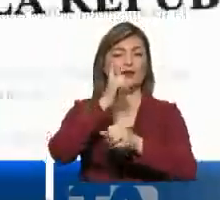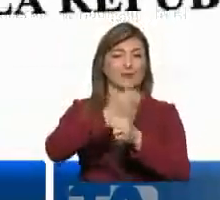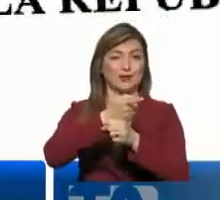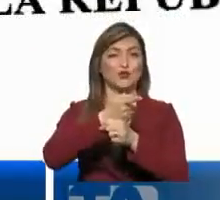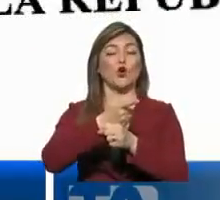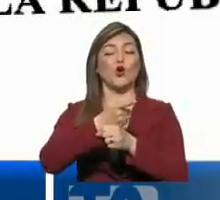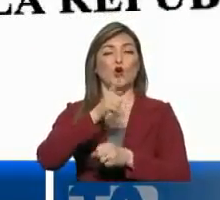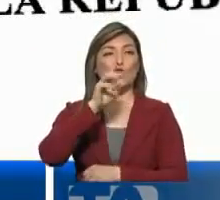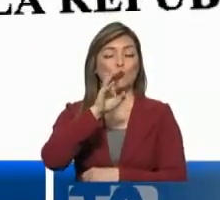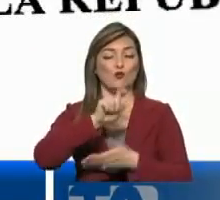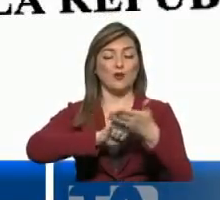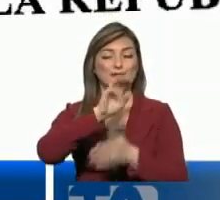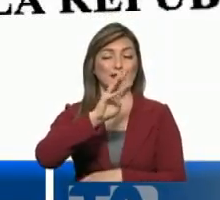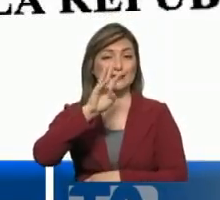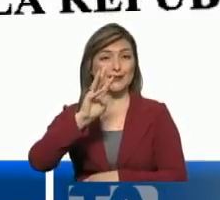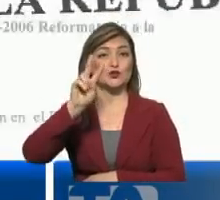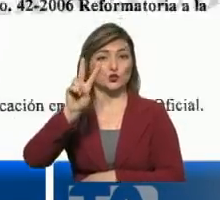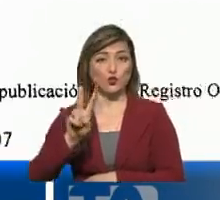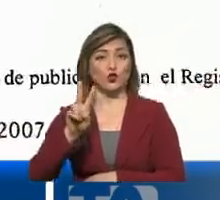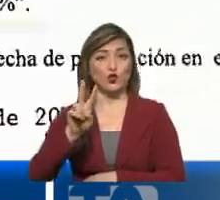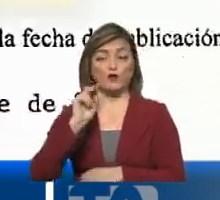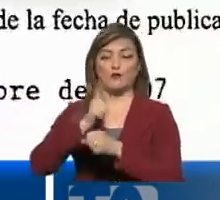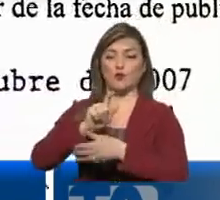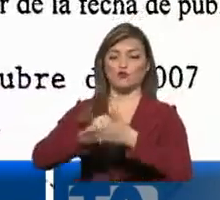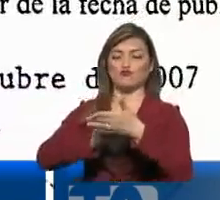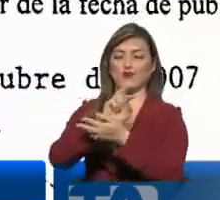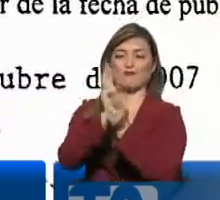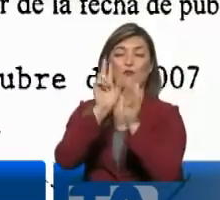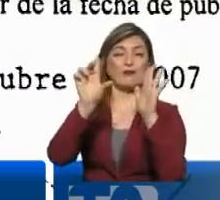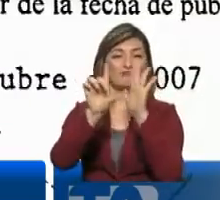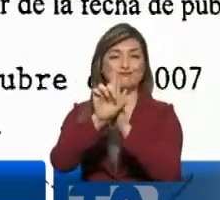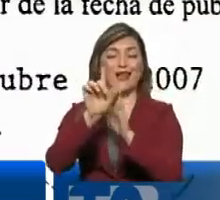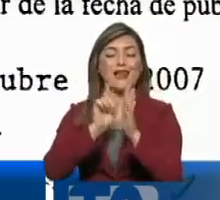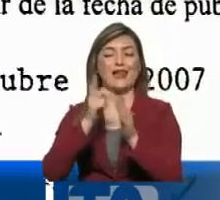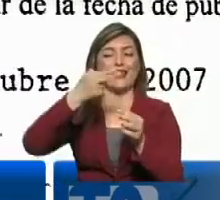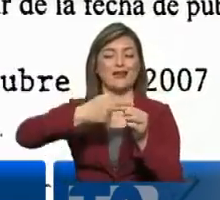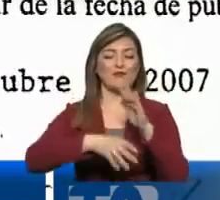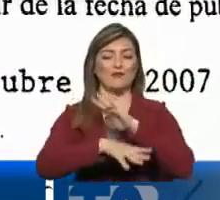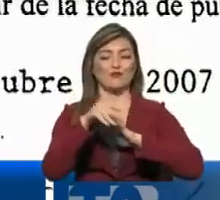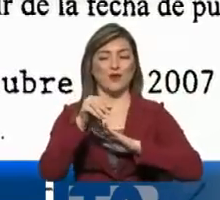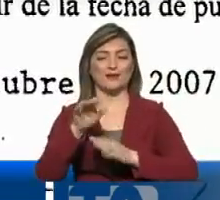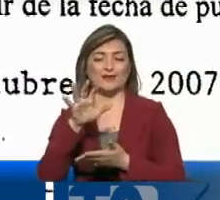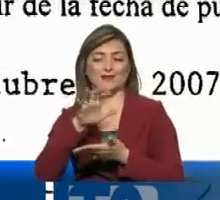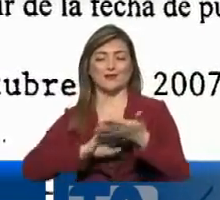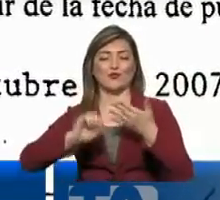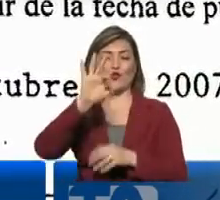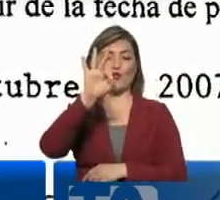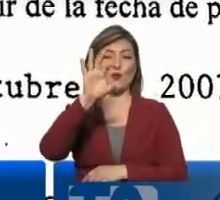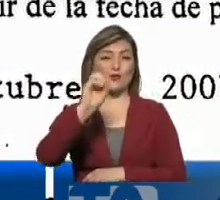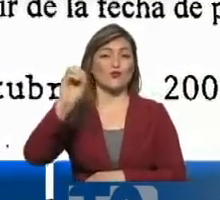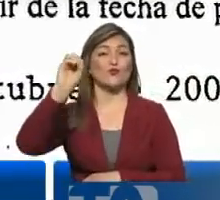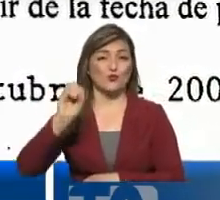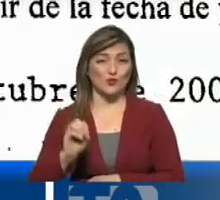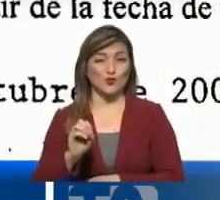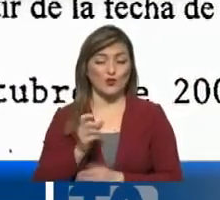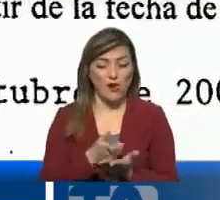por Rafael Correa, inició el incumplimiento de contratos y tratados al reformar el reglamento a la ley de hidrocarburos para tomar el 99%